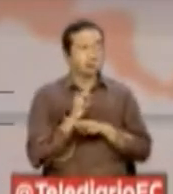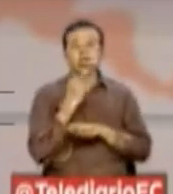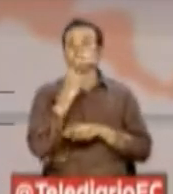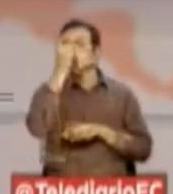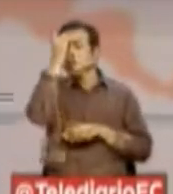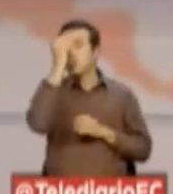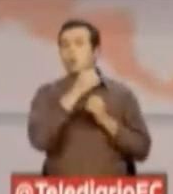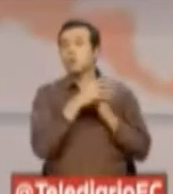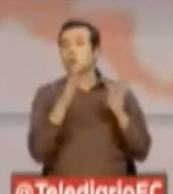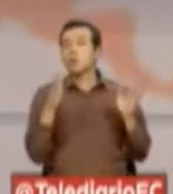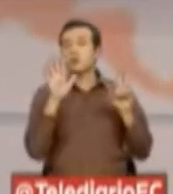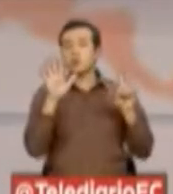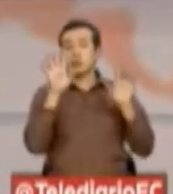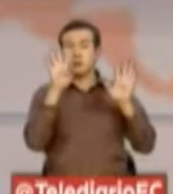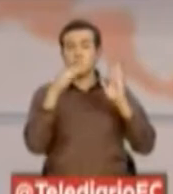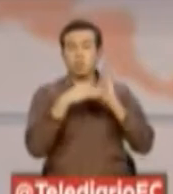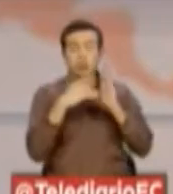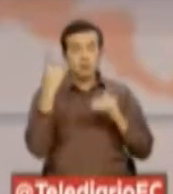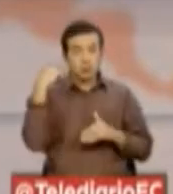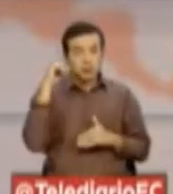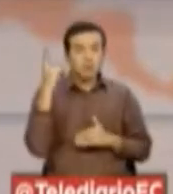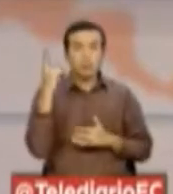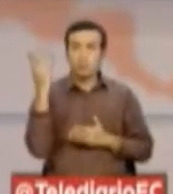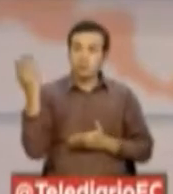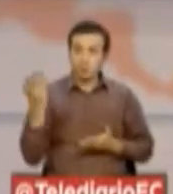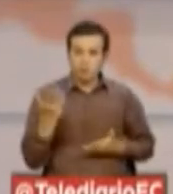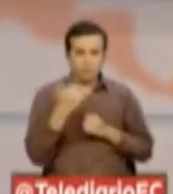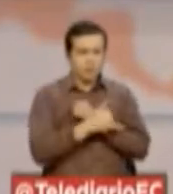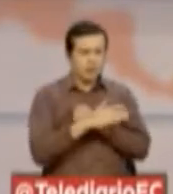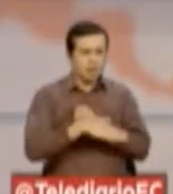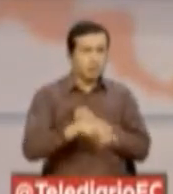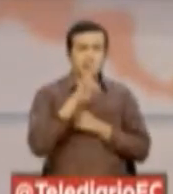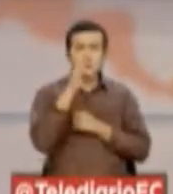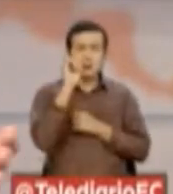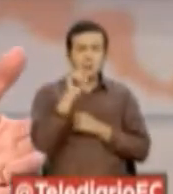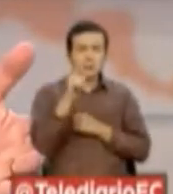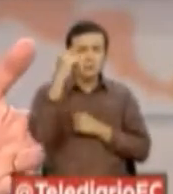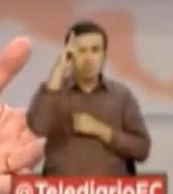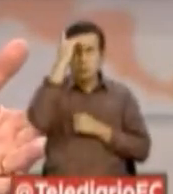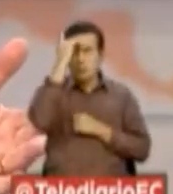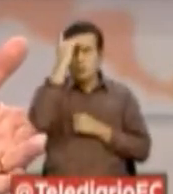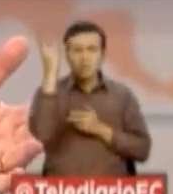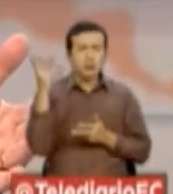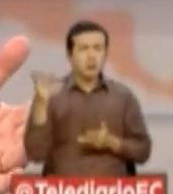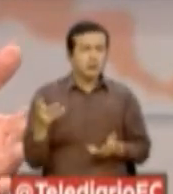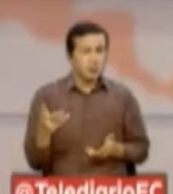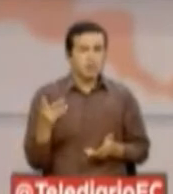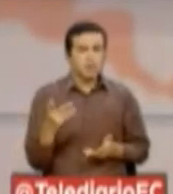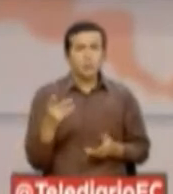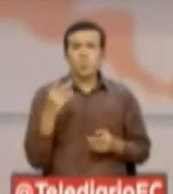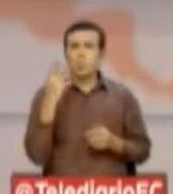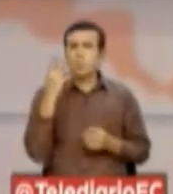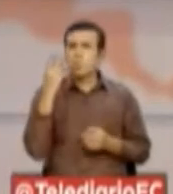69 mil millones cuando recibieron un país con 17 mil millones de endeudamiento es decir cuatro veces más de